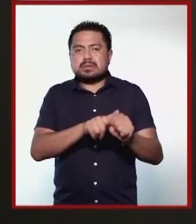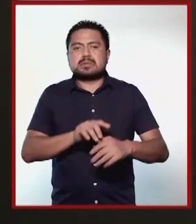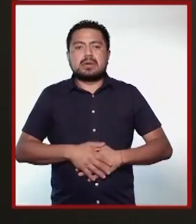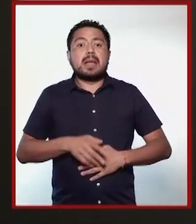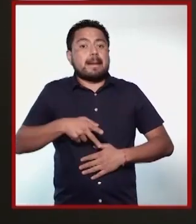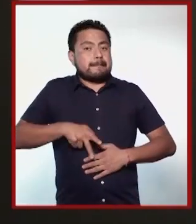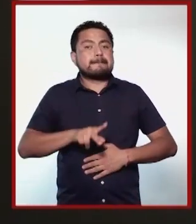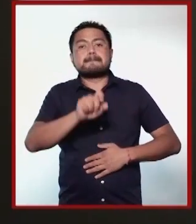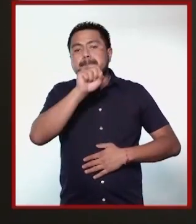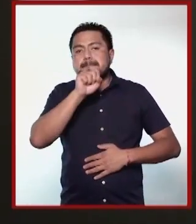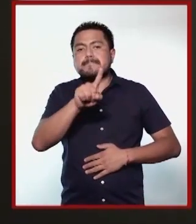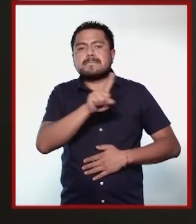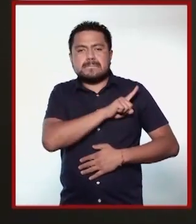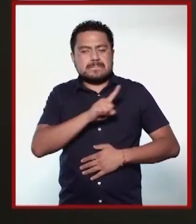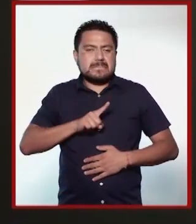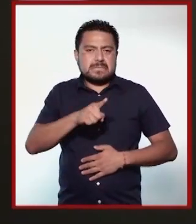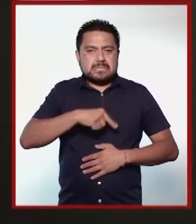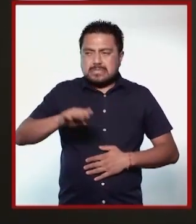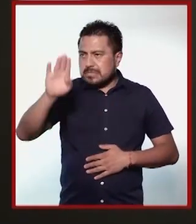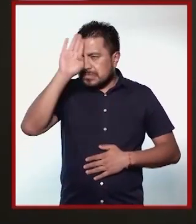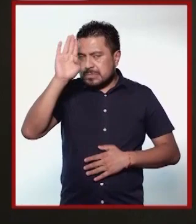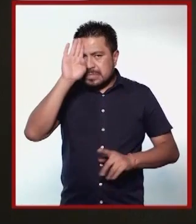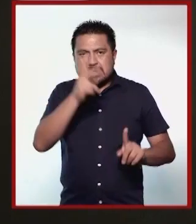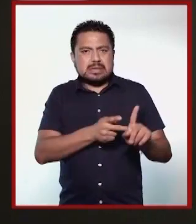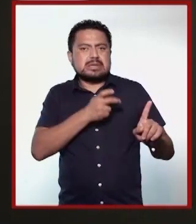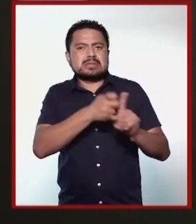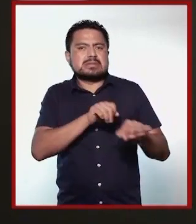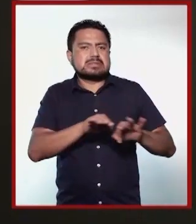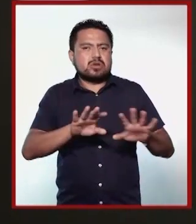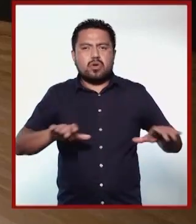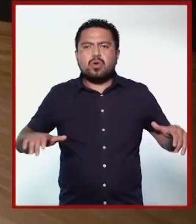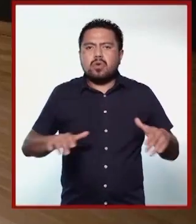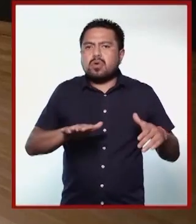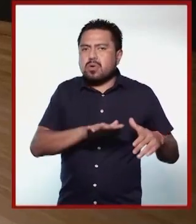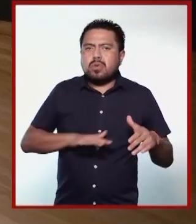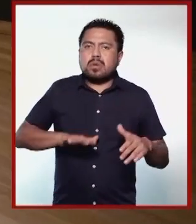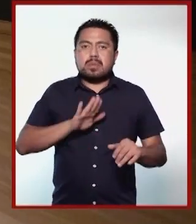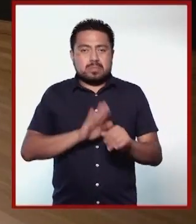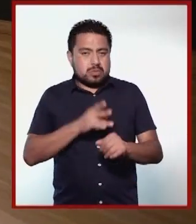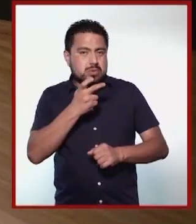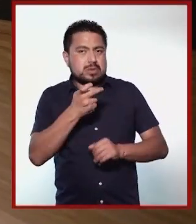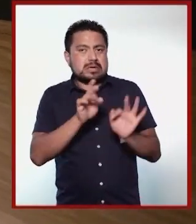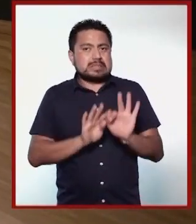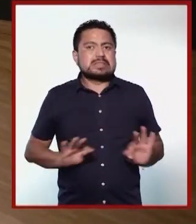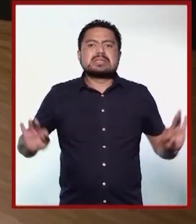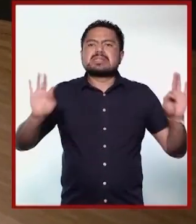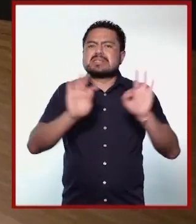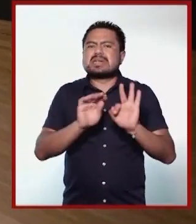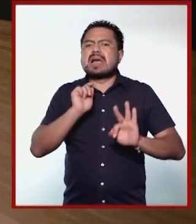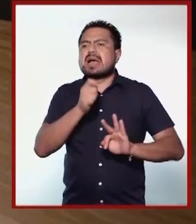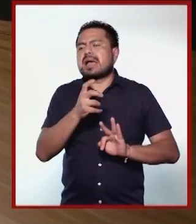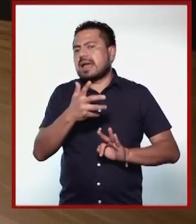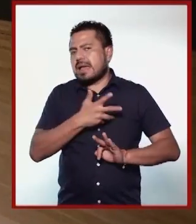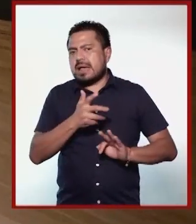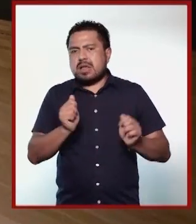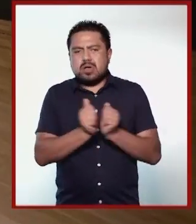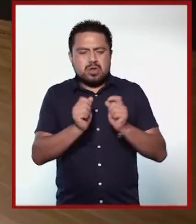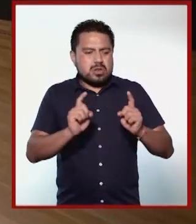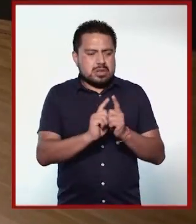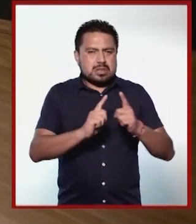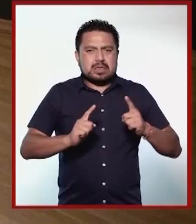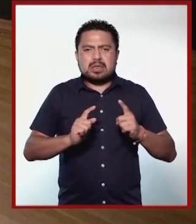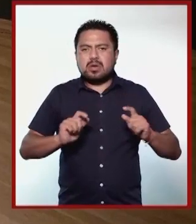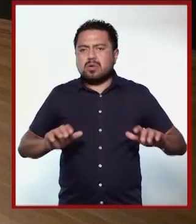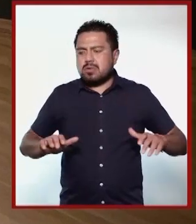pero también debemos considerar que esto implica un trabajo colectivo. Por eso, la importancia que tiene el desarrollo de